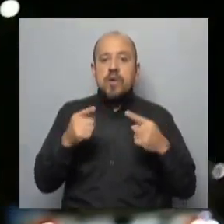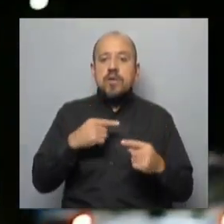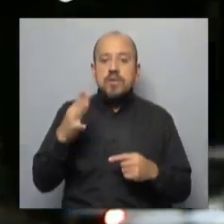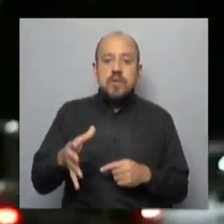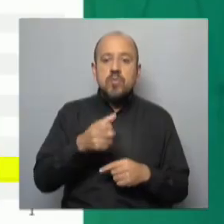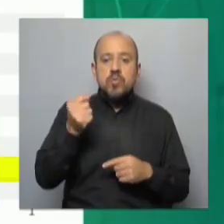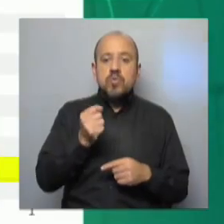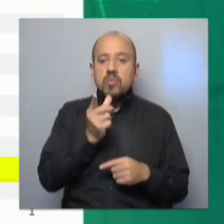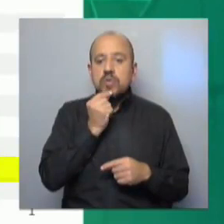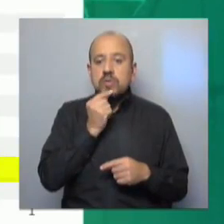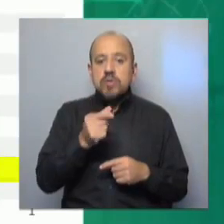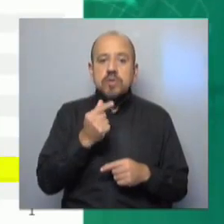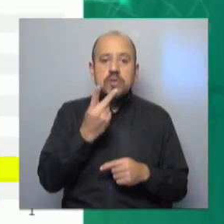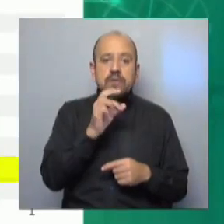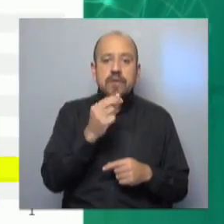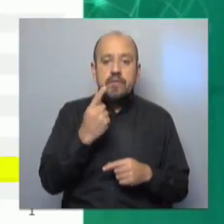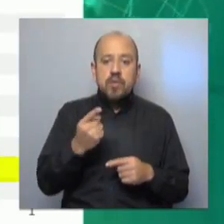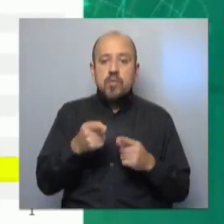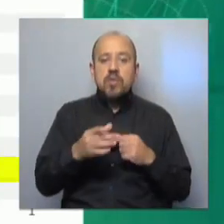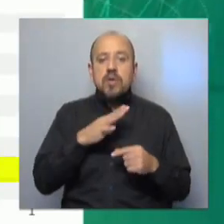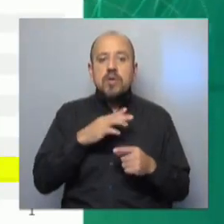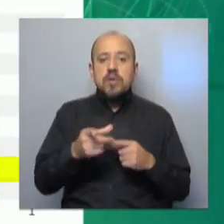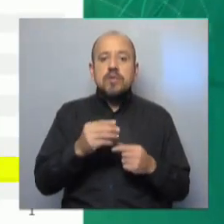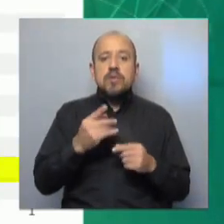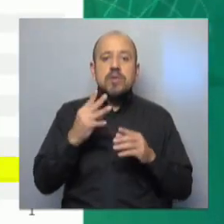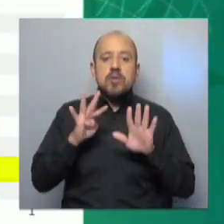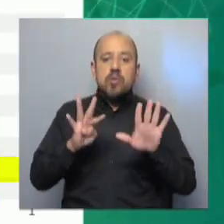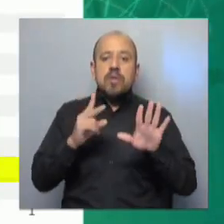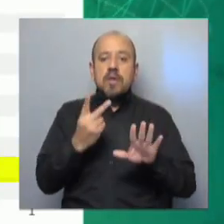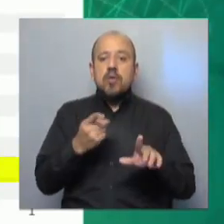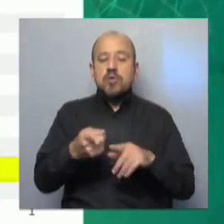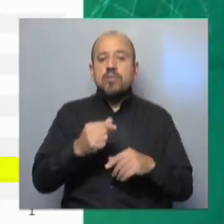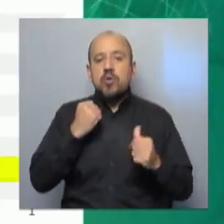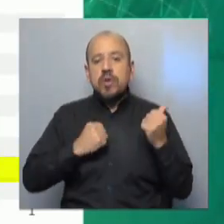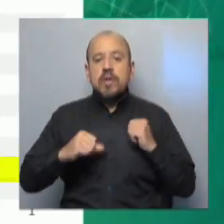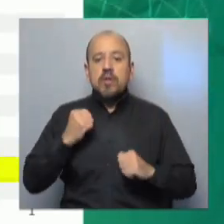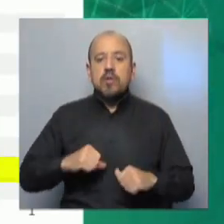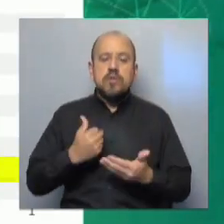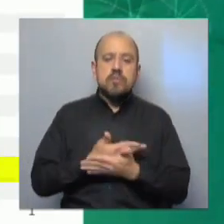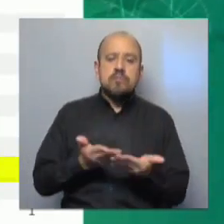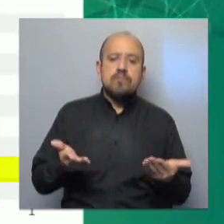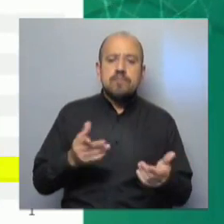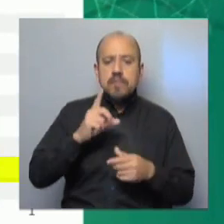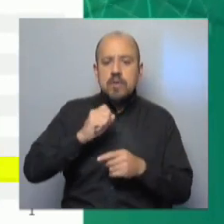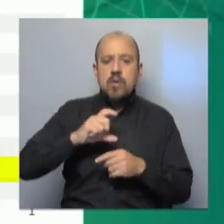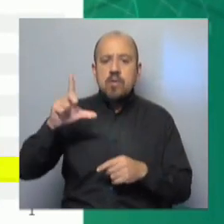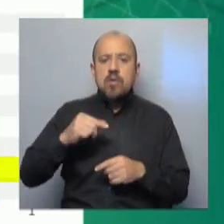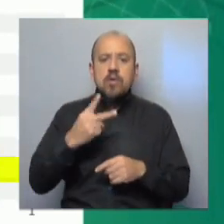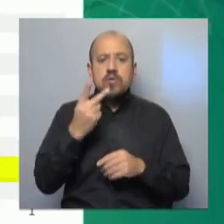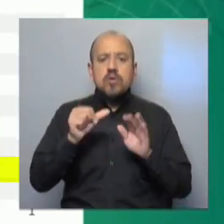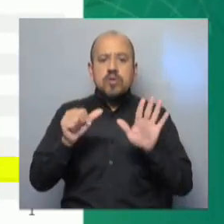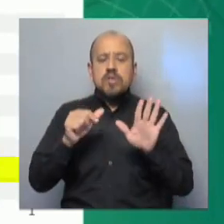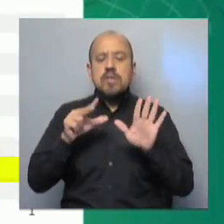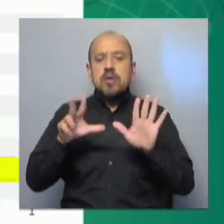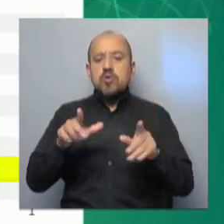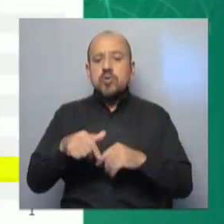policiales en 2021 se registraron 92 por lesiones lo que representa un aumento de 268 por